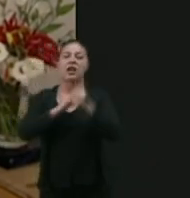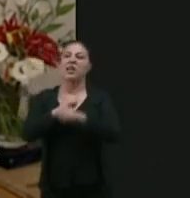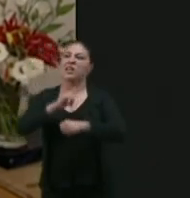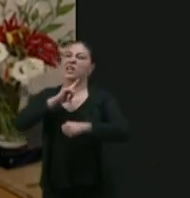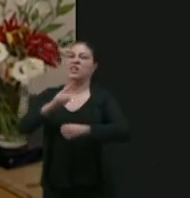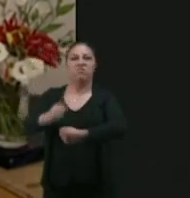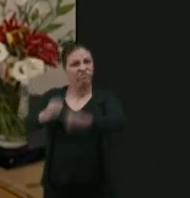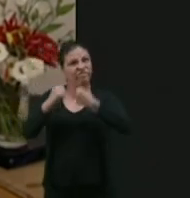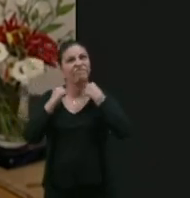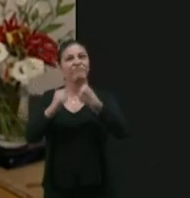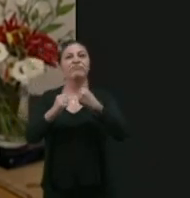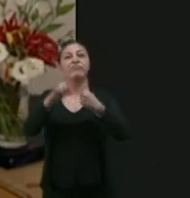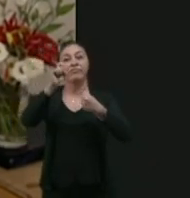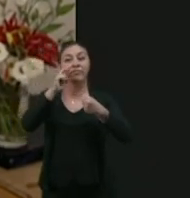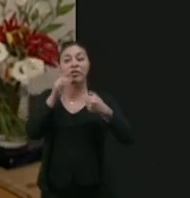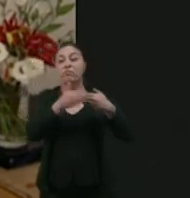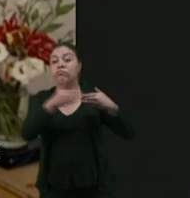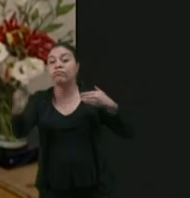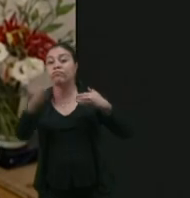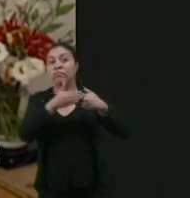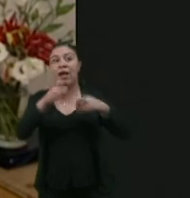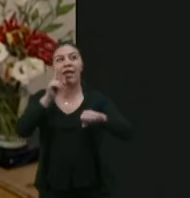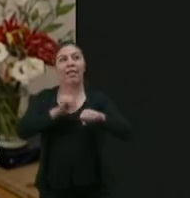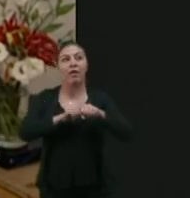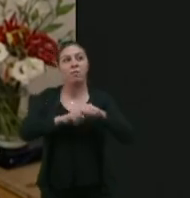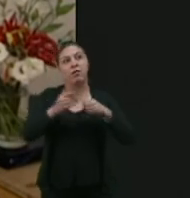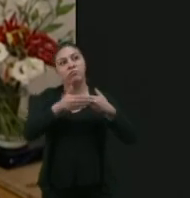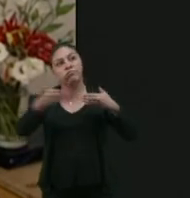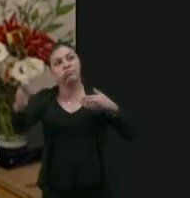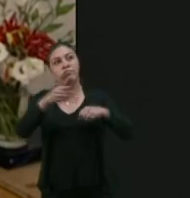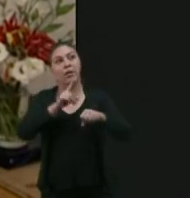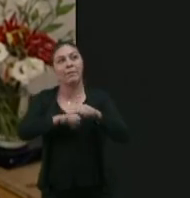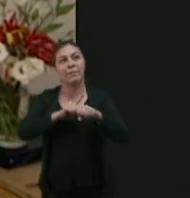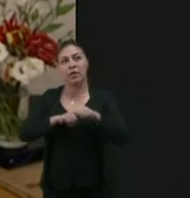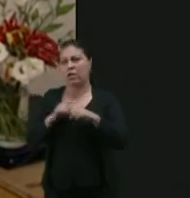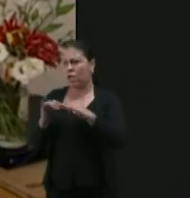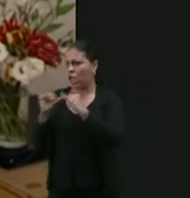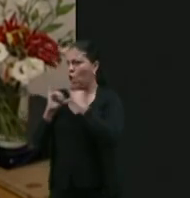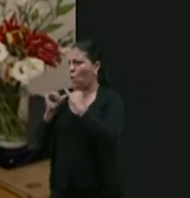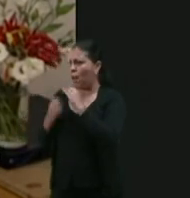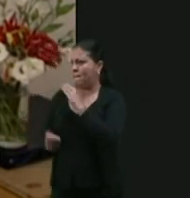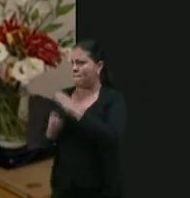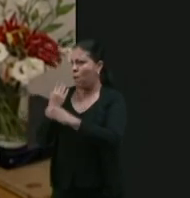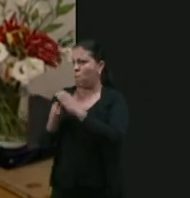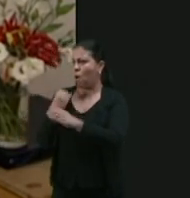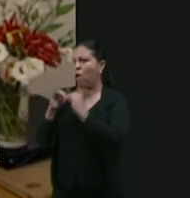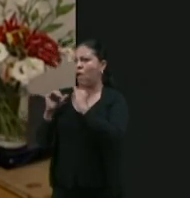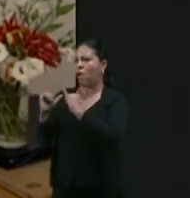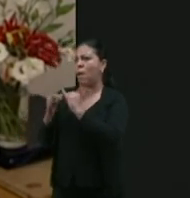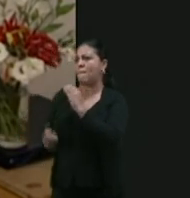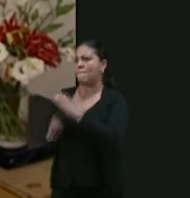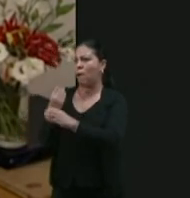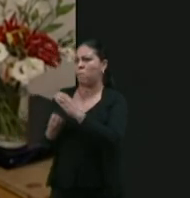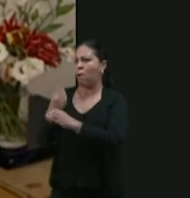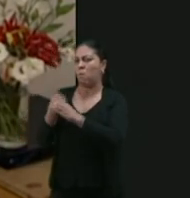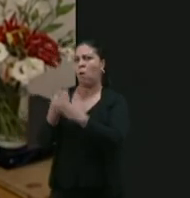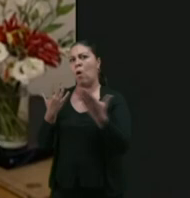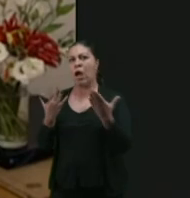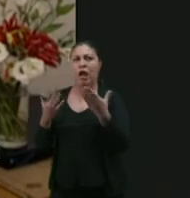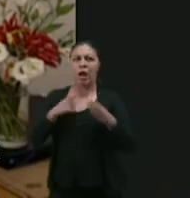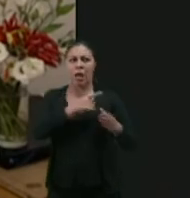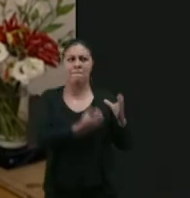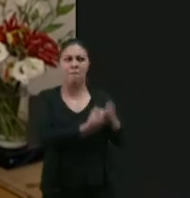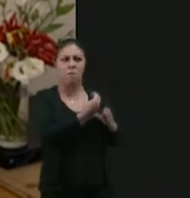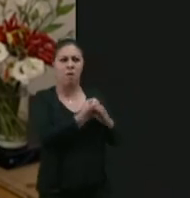periodo de tiempo hay alguien más que llega que está creando lo mismo en Estados Unidos o en otras partes, en lugares diferentes. Y